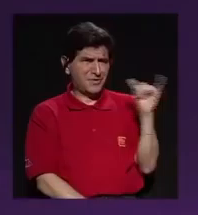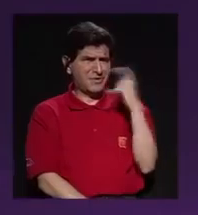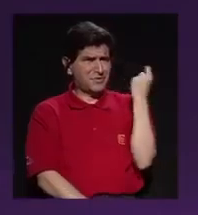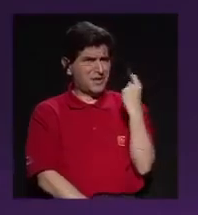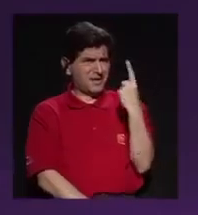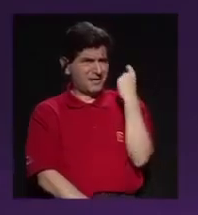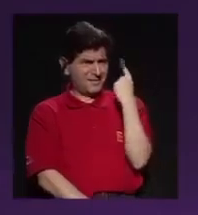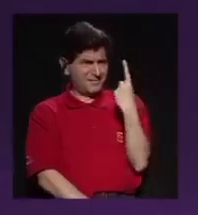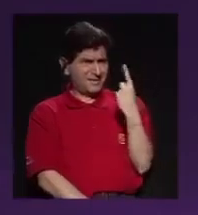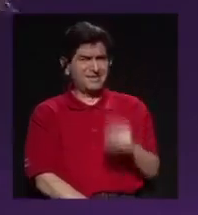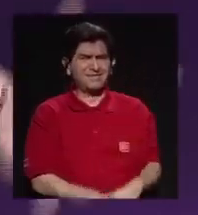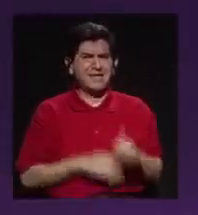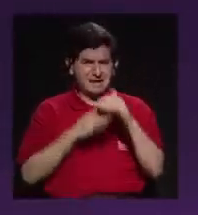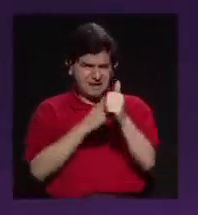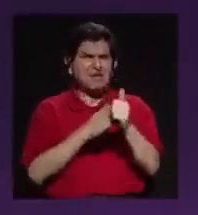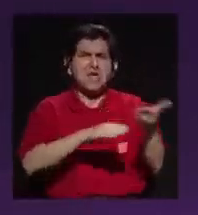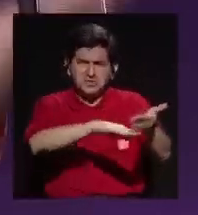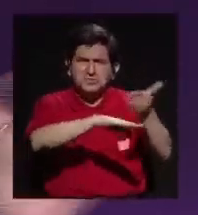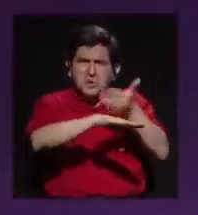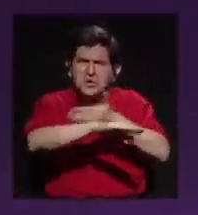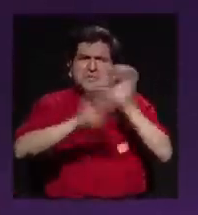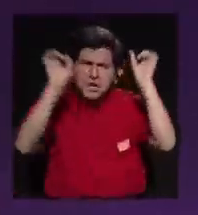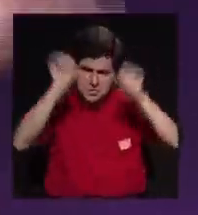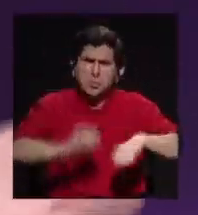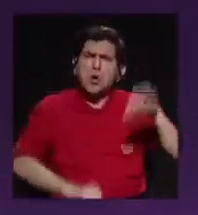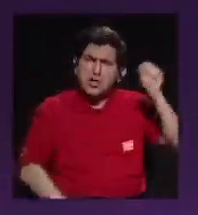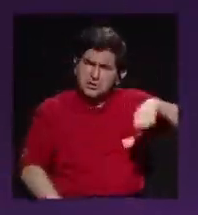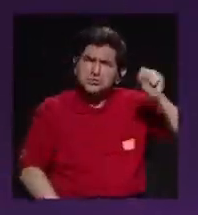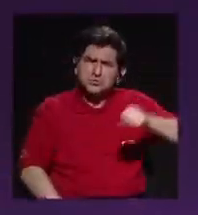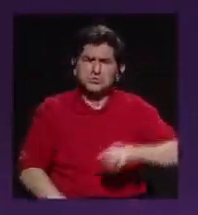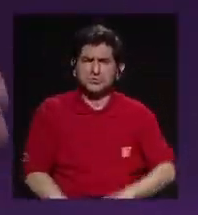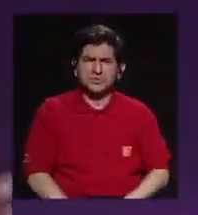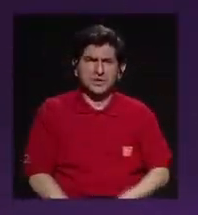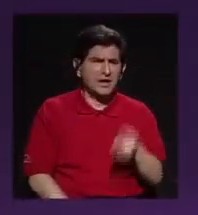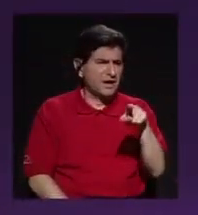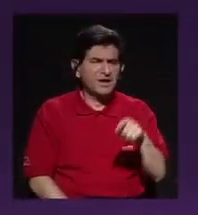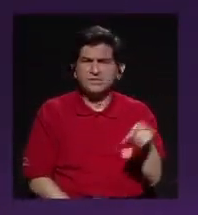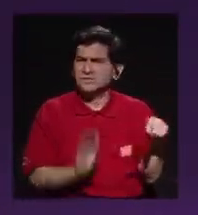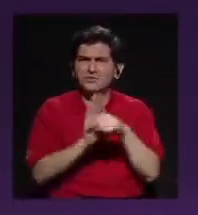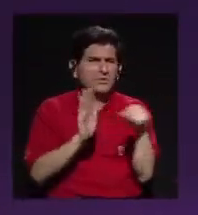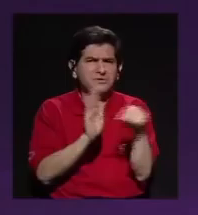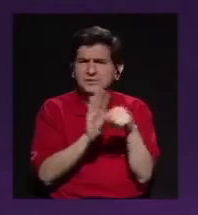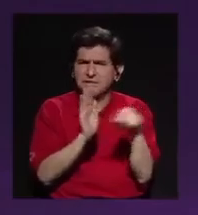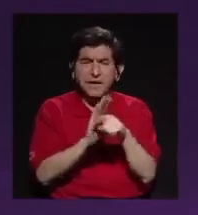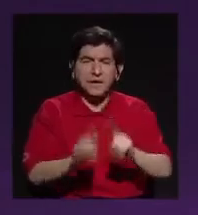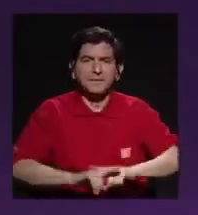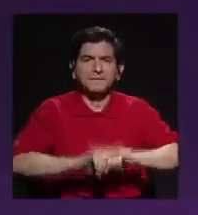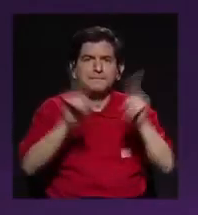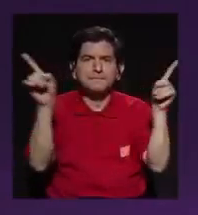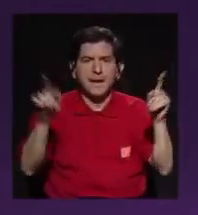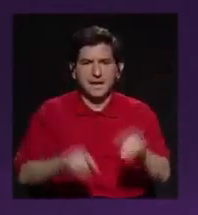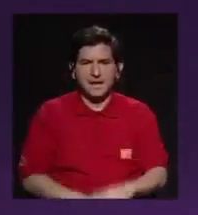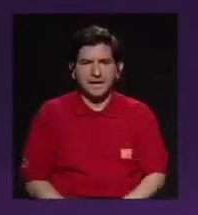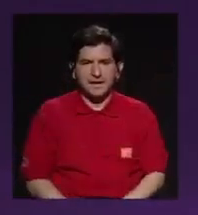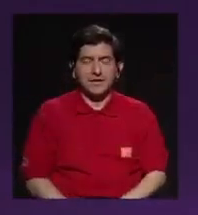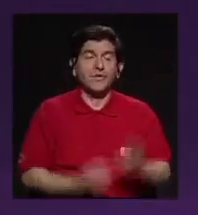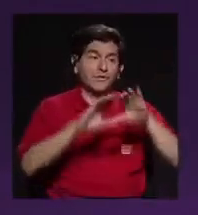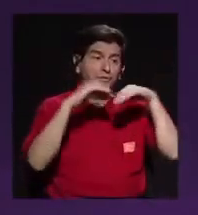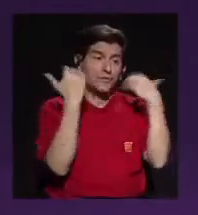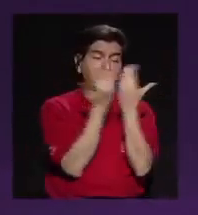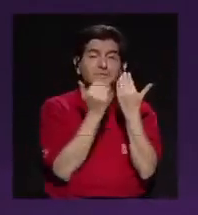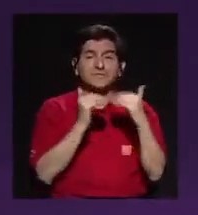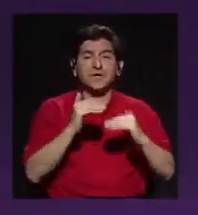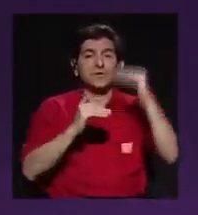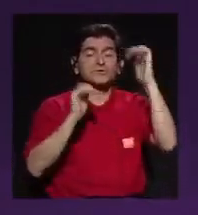entender, y por supuesto que las guías se pueden mejorar y hacer un montón de cosas más, eso nadie lo niega, ¿verdad? Pero evidentemente pasa por el Consejo Superior